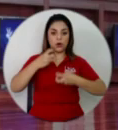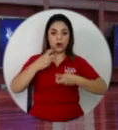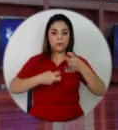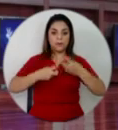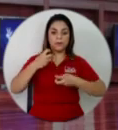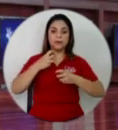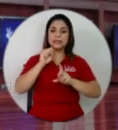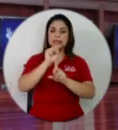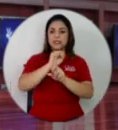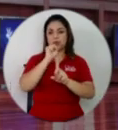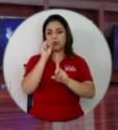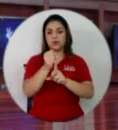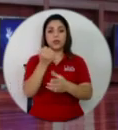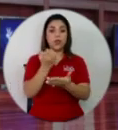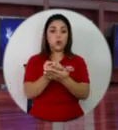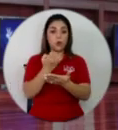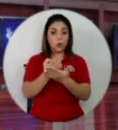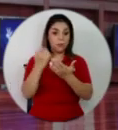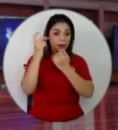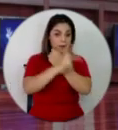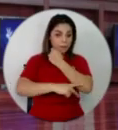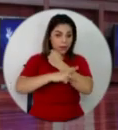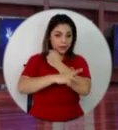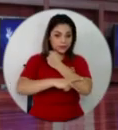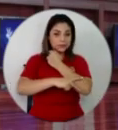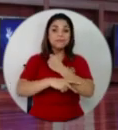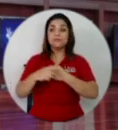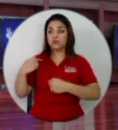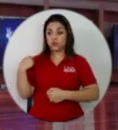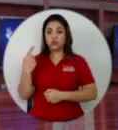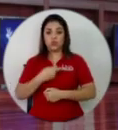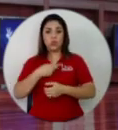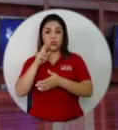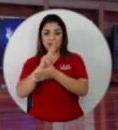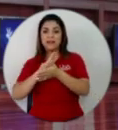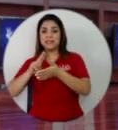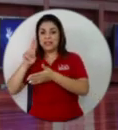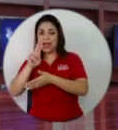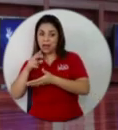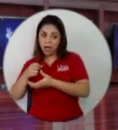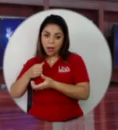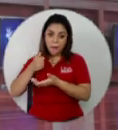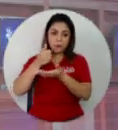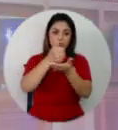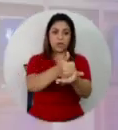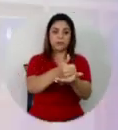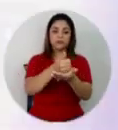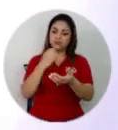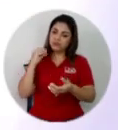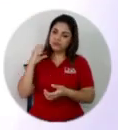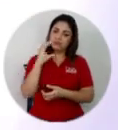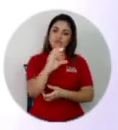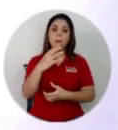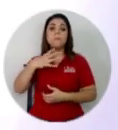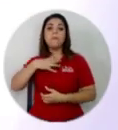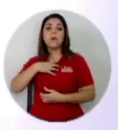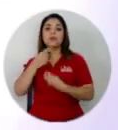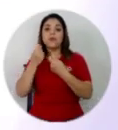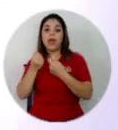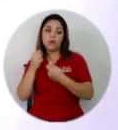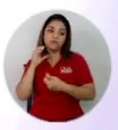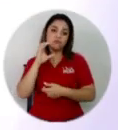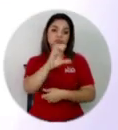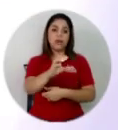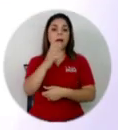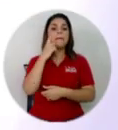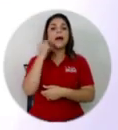de la situación económica del país. Incluso las universidades hicimos aportes de nuestros recursos para ese Fondo Especial de Solidaridad que se